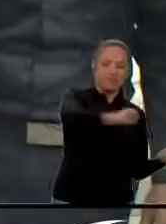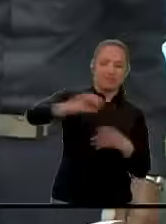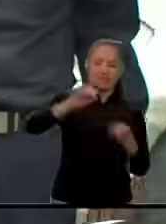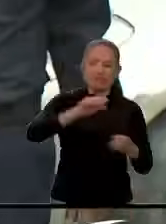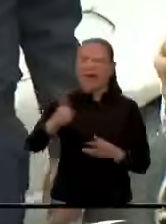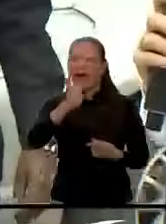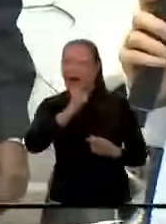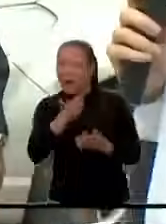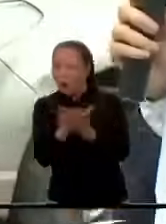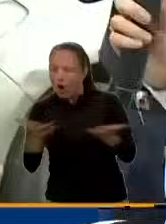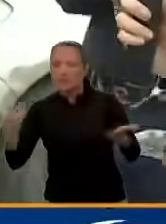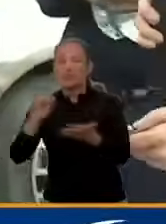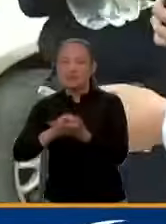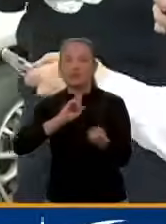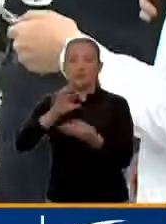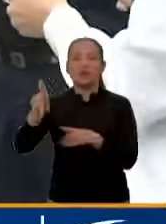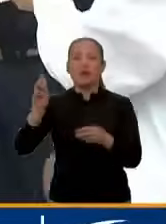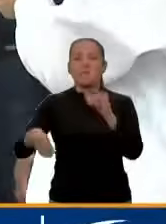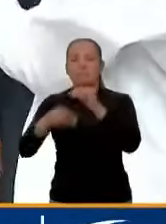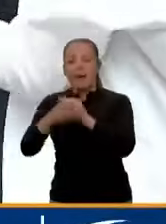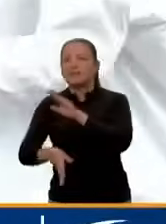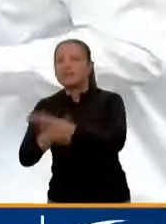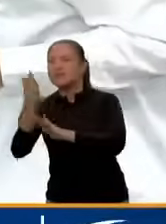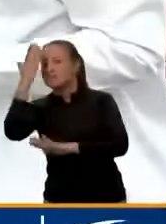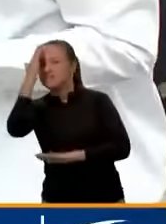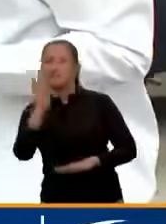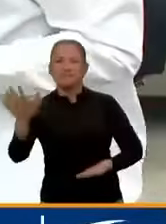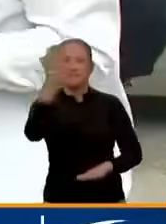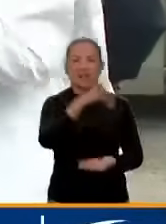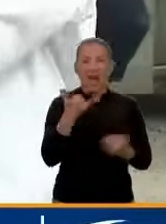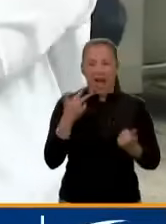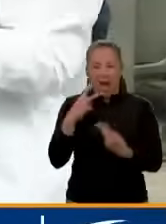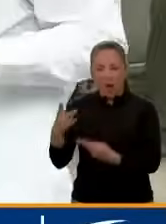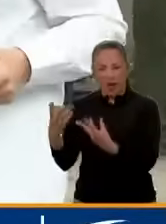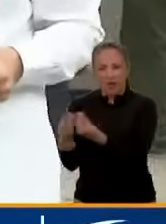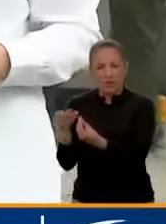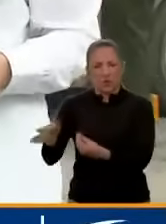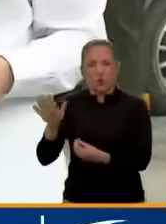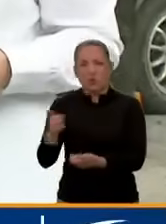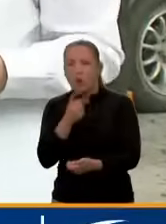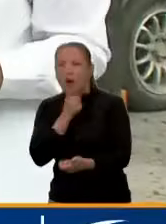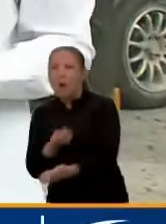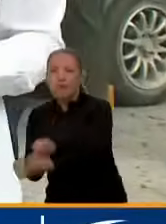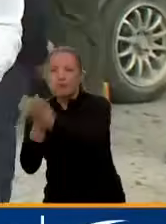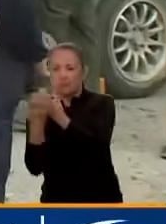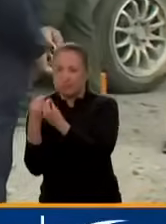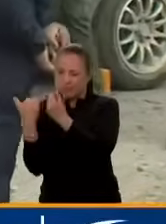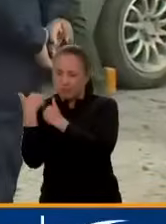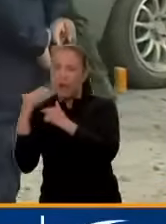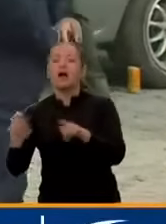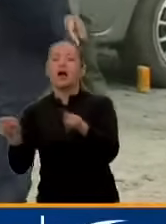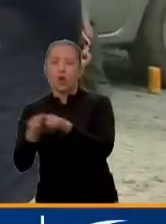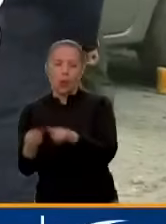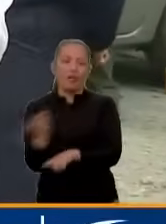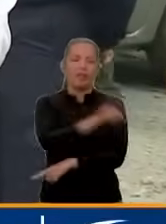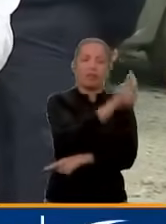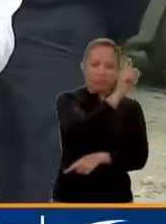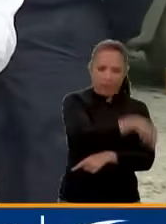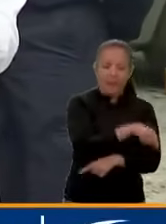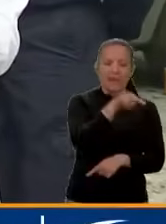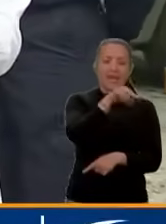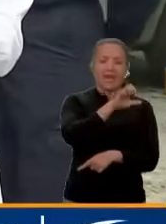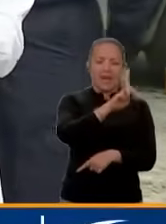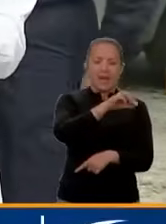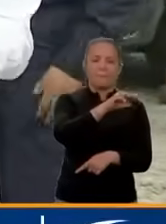incendios forestales en el país. Las labores que realizan estos hombres que ustedes están viendo, también las están replicando en Nemocón, Cundinamarca. Allí ya se